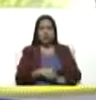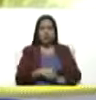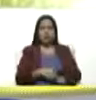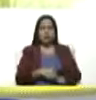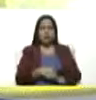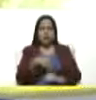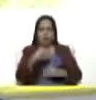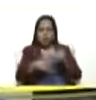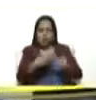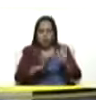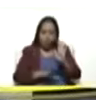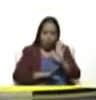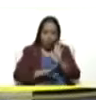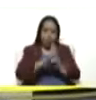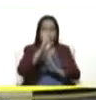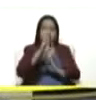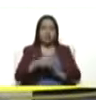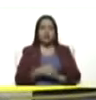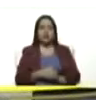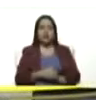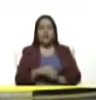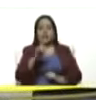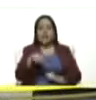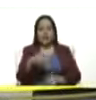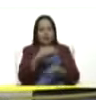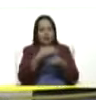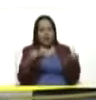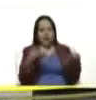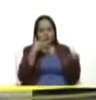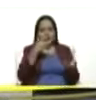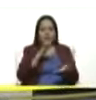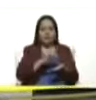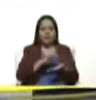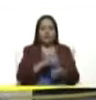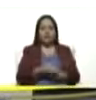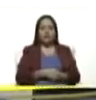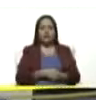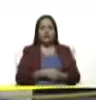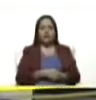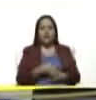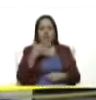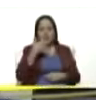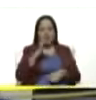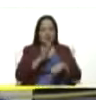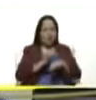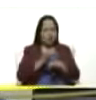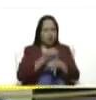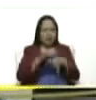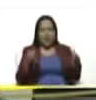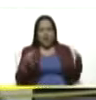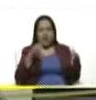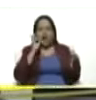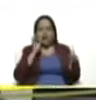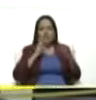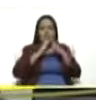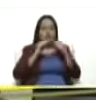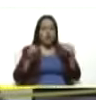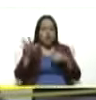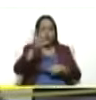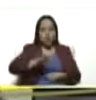cuantitativamente y también cualitativamente. La calidad del café de todo el